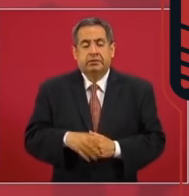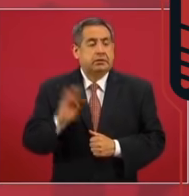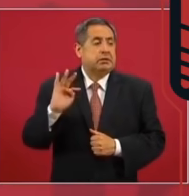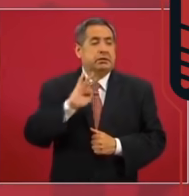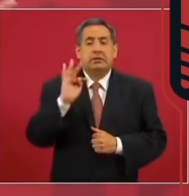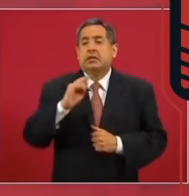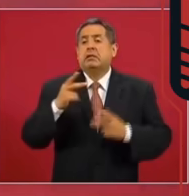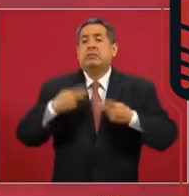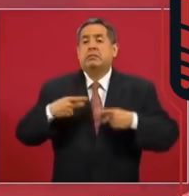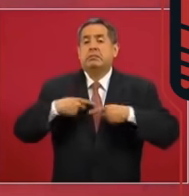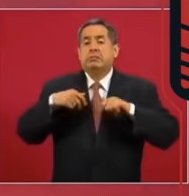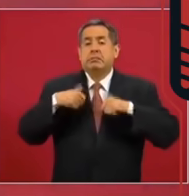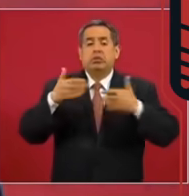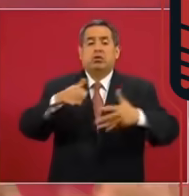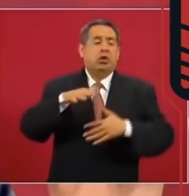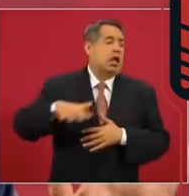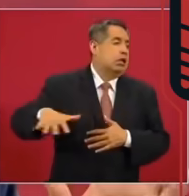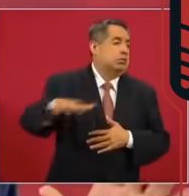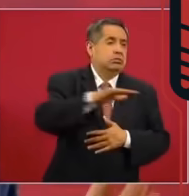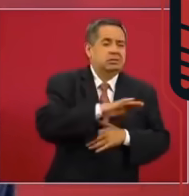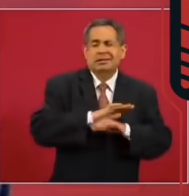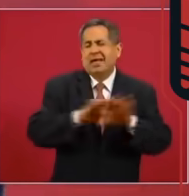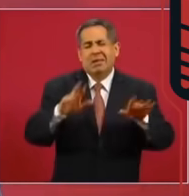el pueblo dice que yo me vaya,